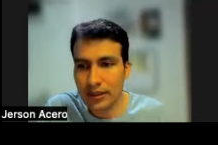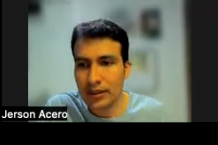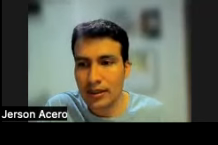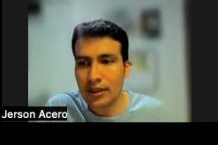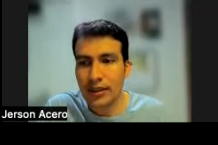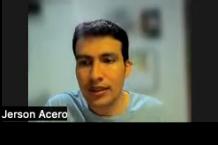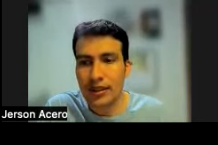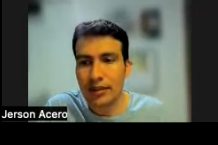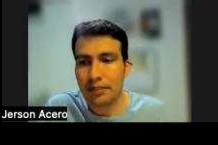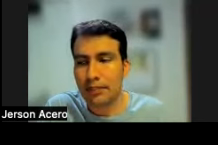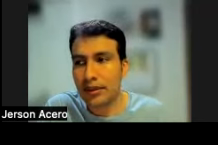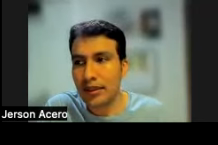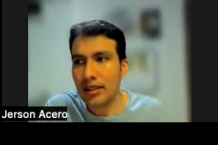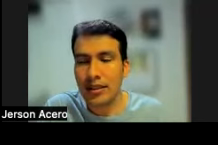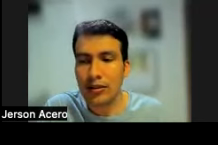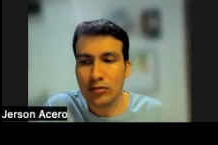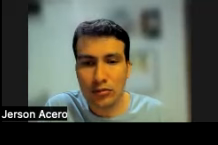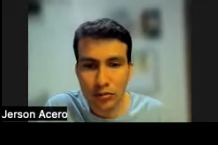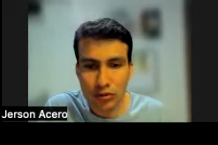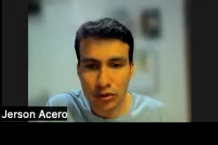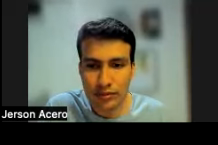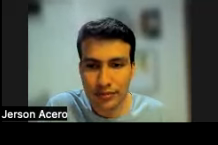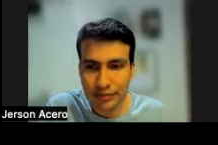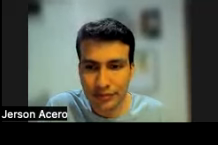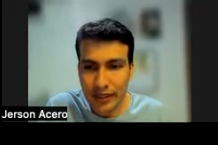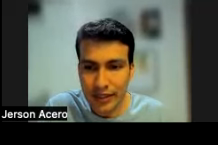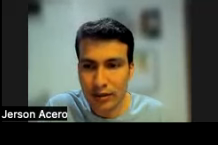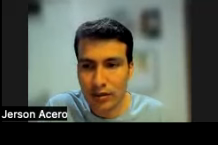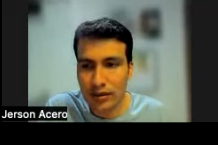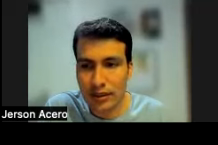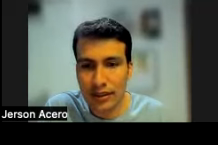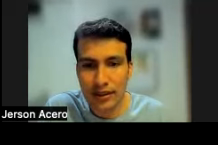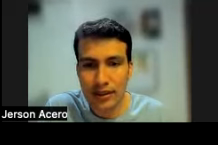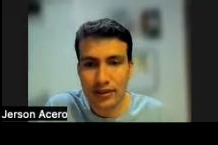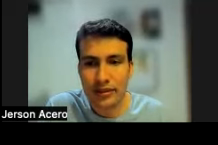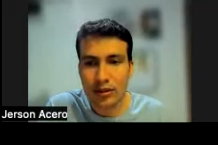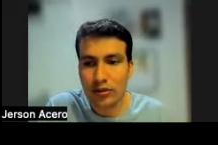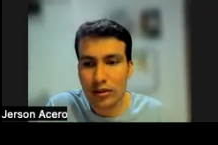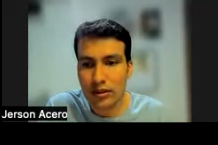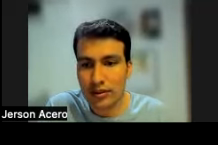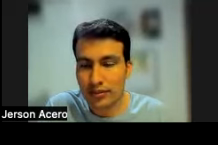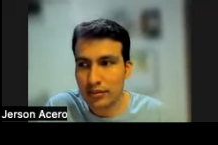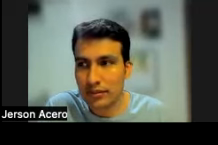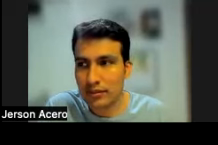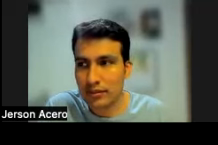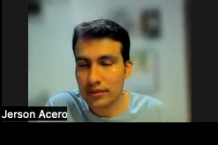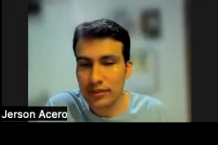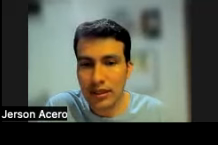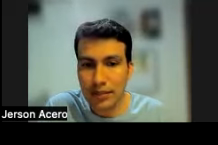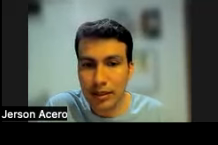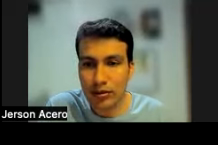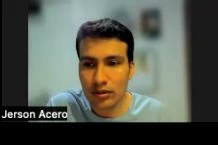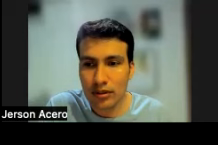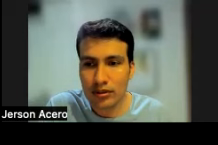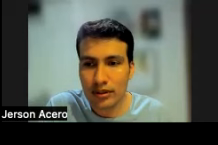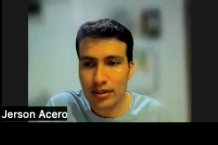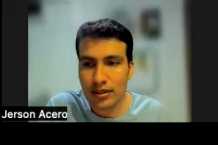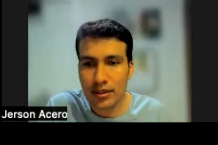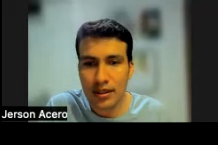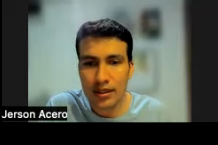Europea, porque hicieron un uso fallido, ¿no?, del control del virus,